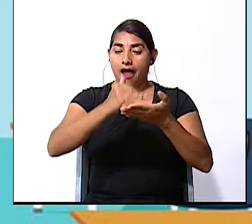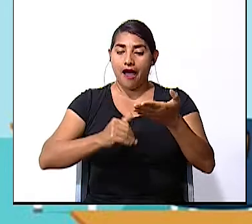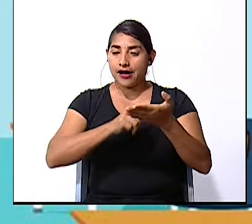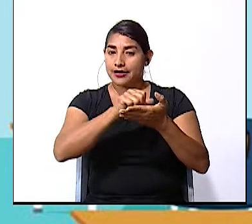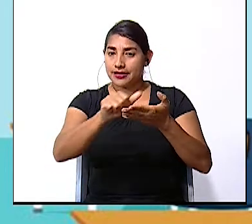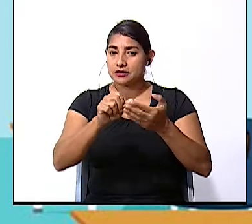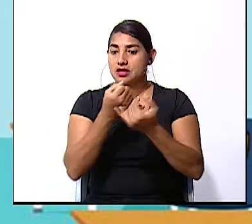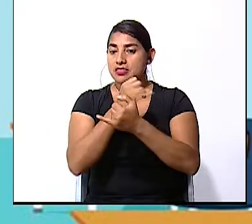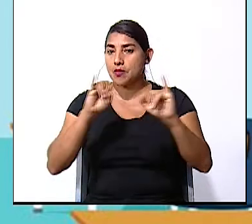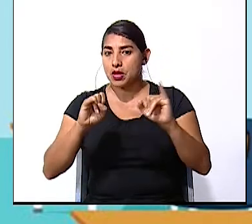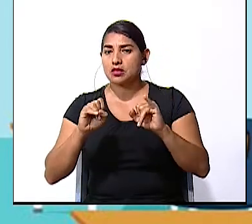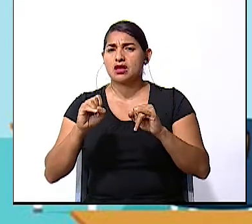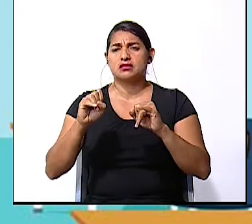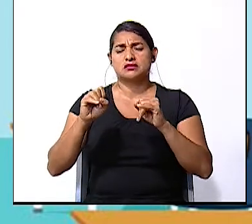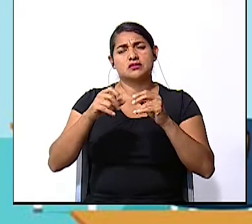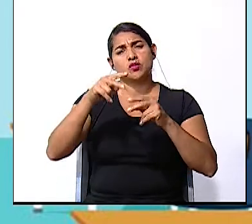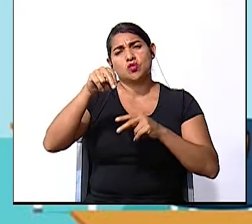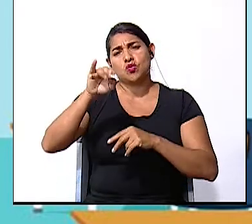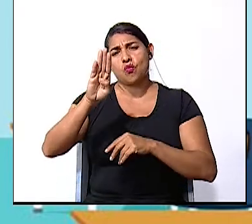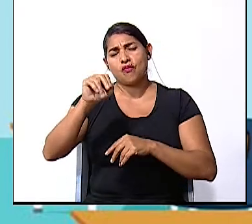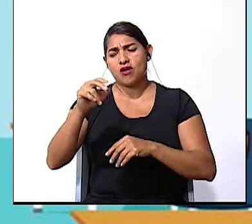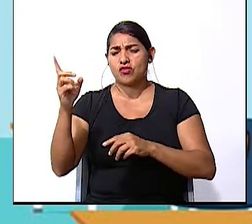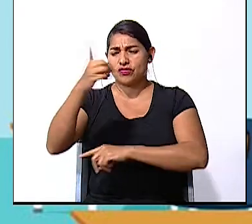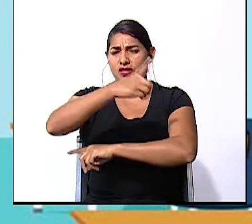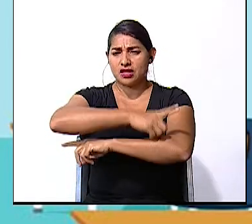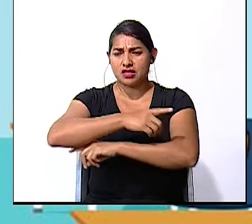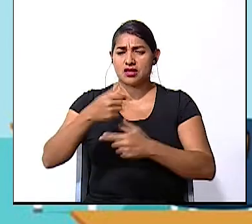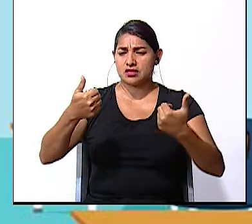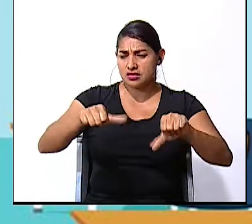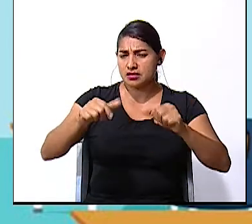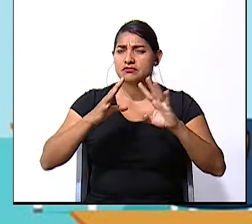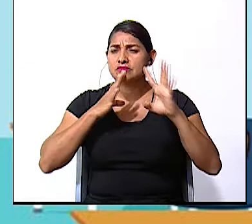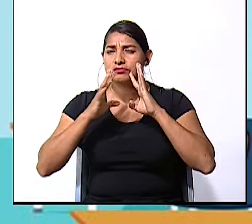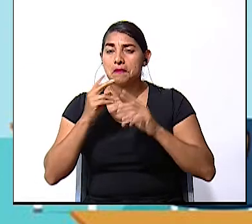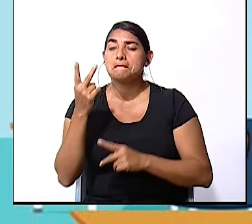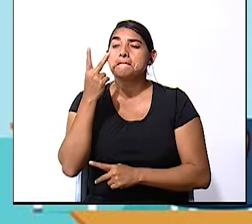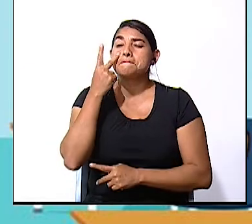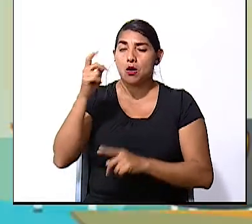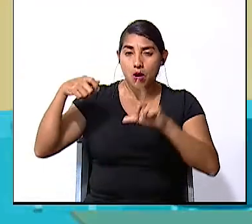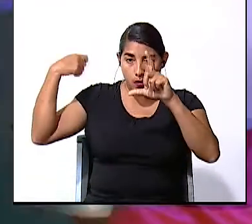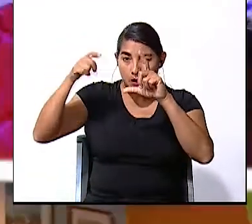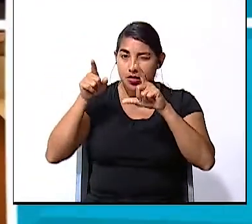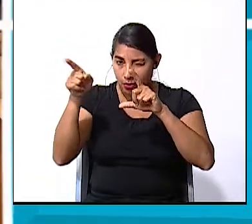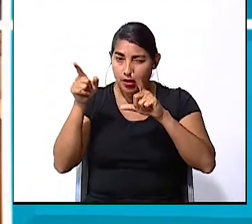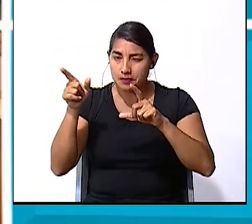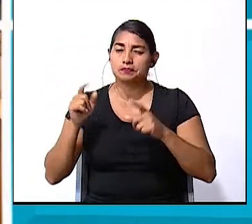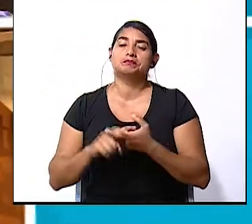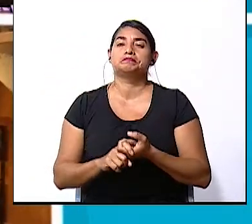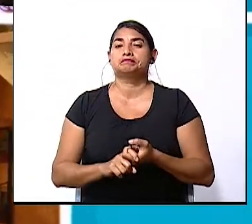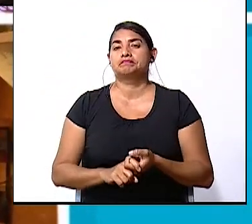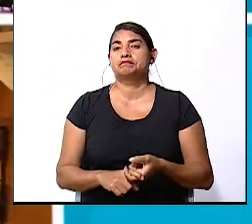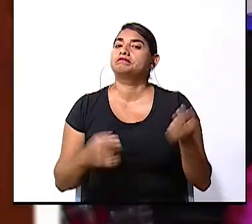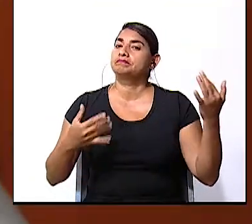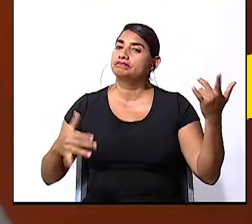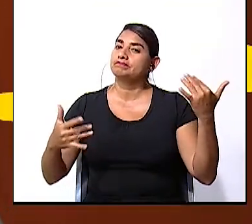independencia y de los nublados. Hubo que ponerse de acuerdo. Vamos a ver cómo le fue a Rix.